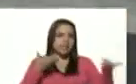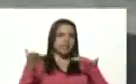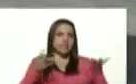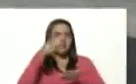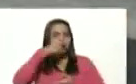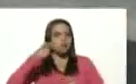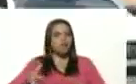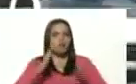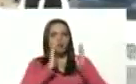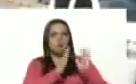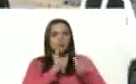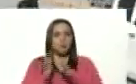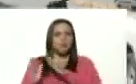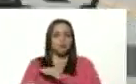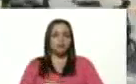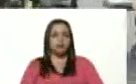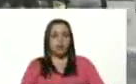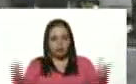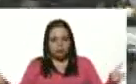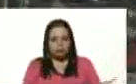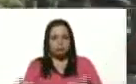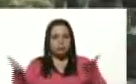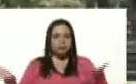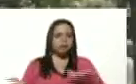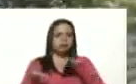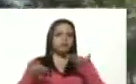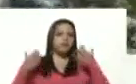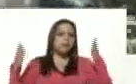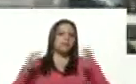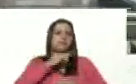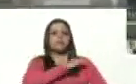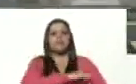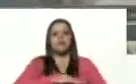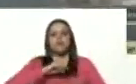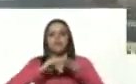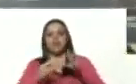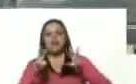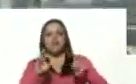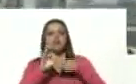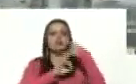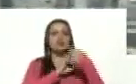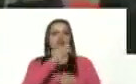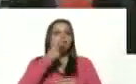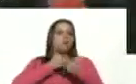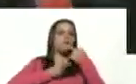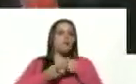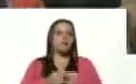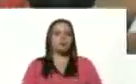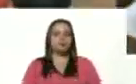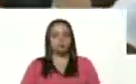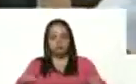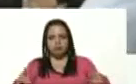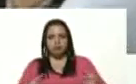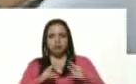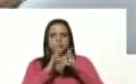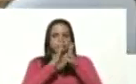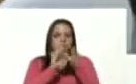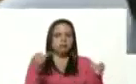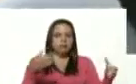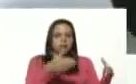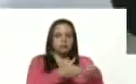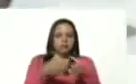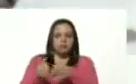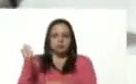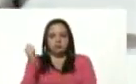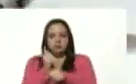pueblo organizado. En el marco del relanzamiento de la gran misión Barrio Nuevo, Barrio Tricolor, bueno, nos encontramos todo el equipo de